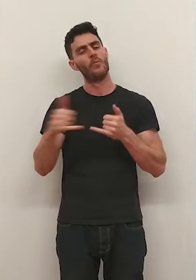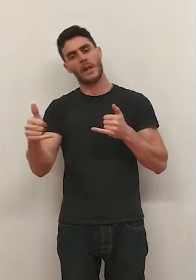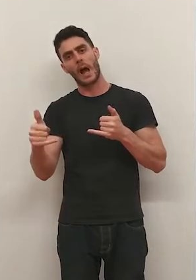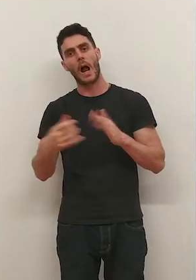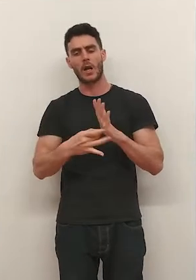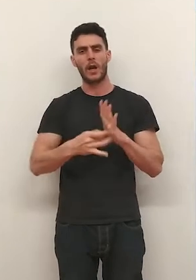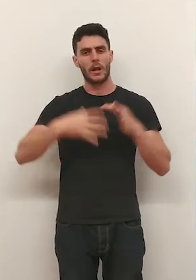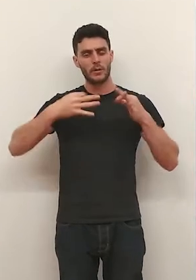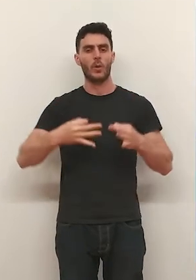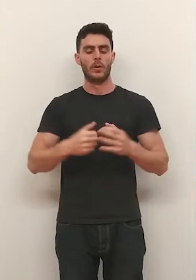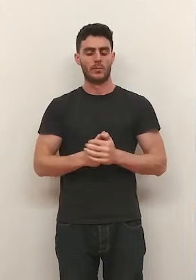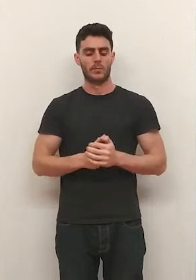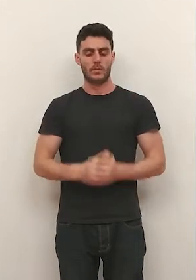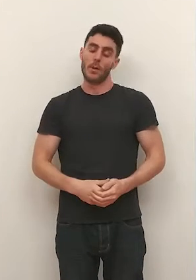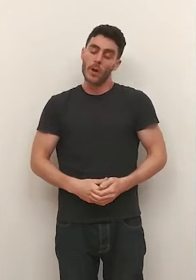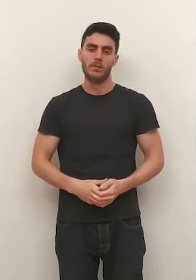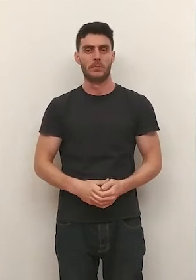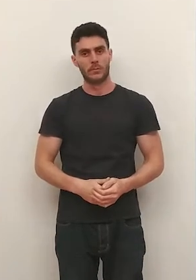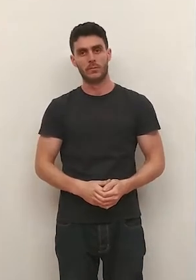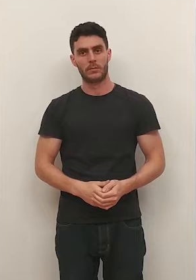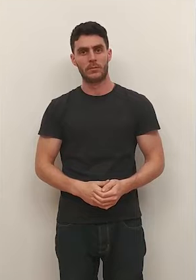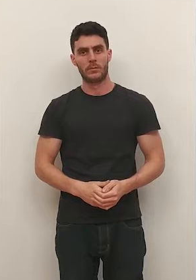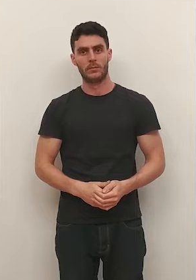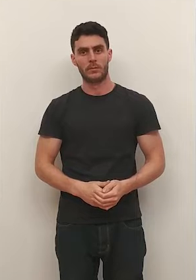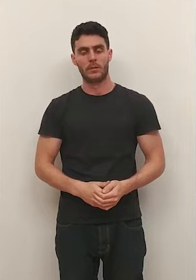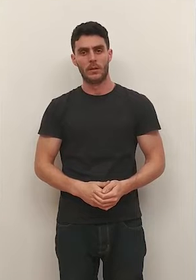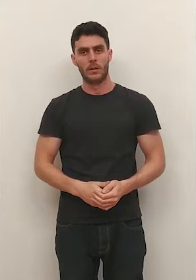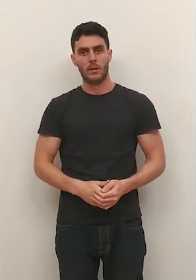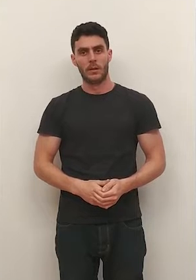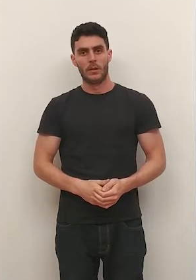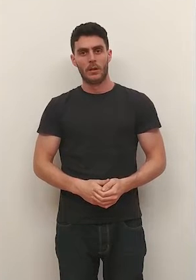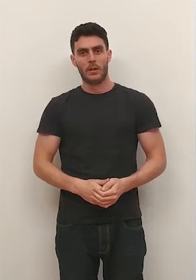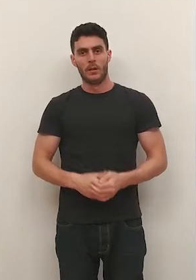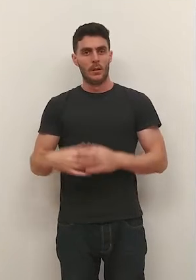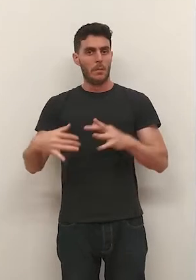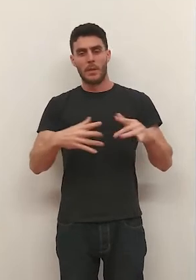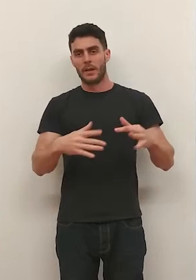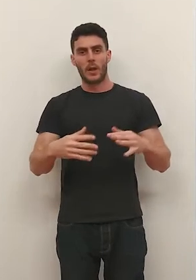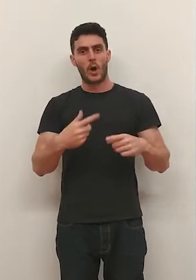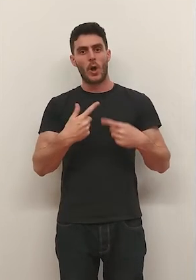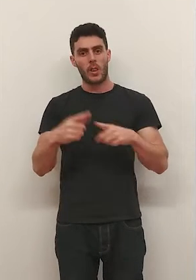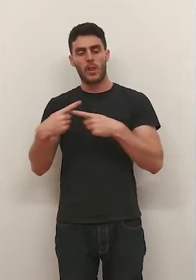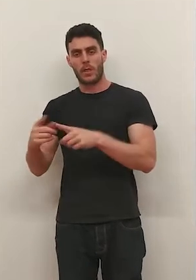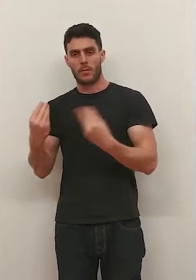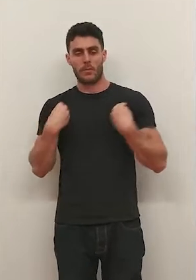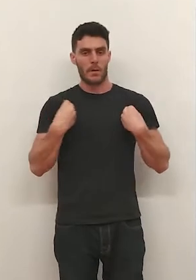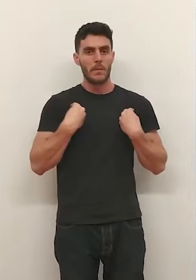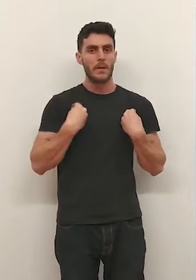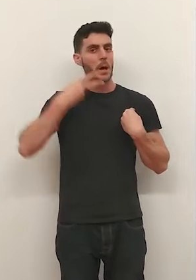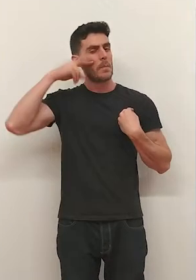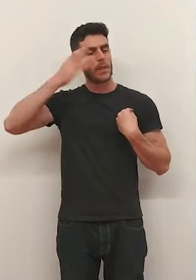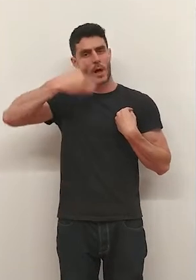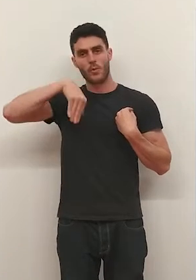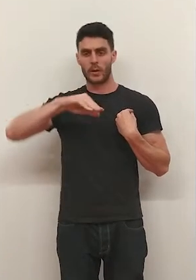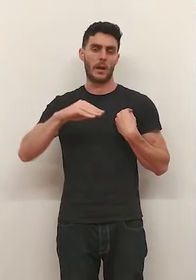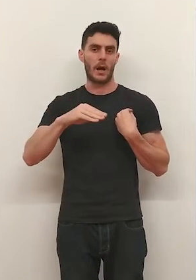descaro y mucha calidad seguro. Pero bueno, los momentos, o sea, los partidos se viven en diferentes momentos y ahí nuestra